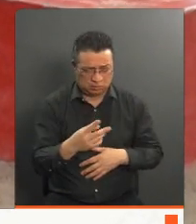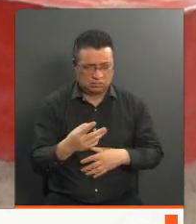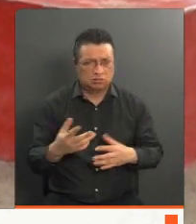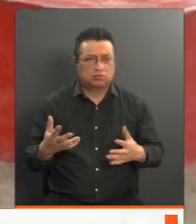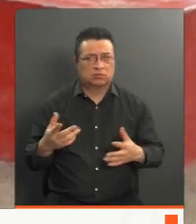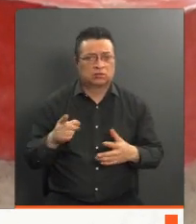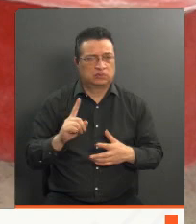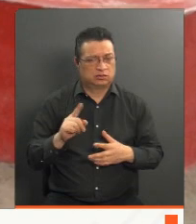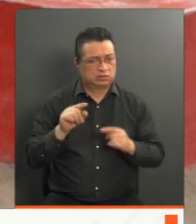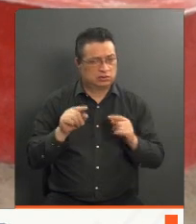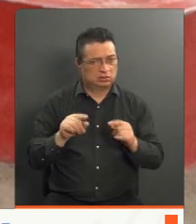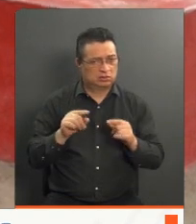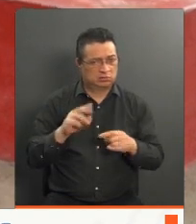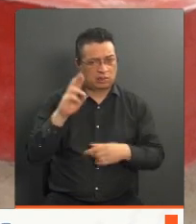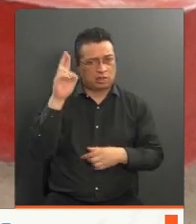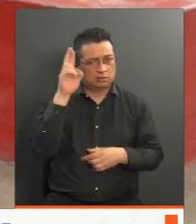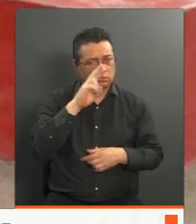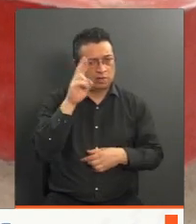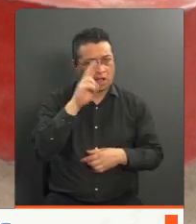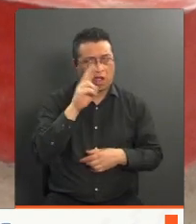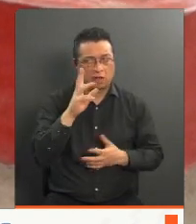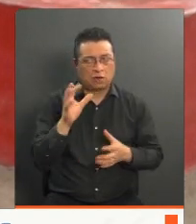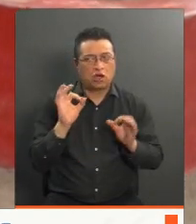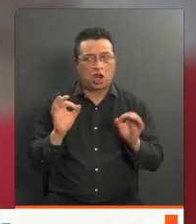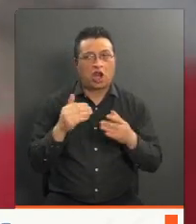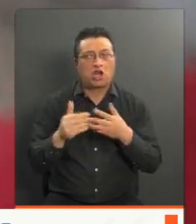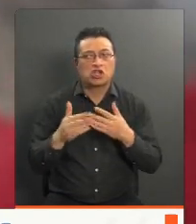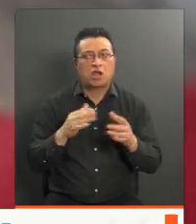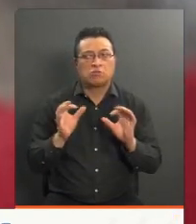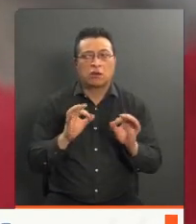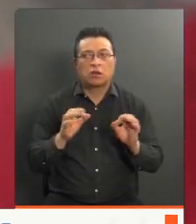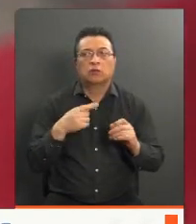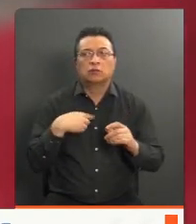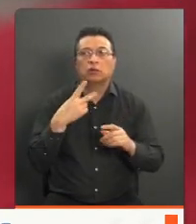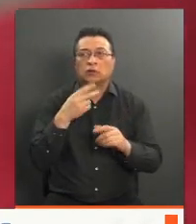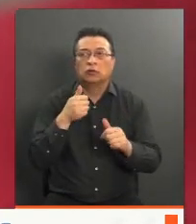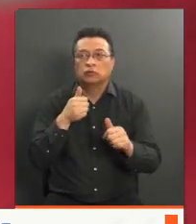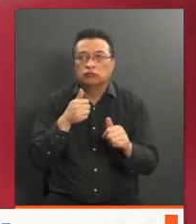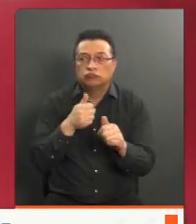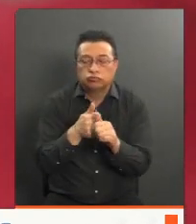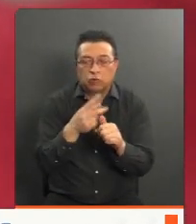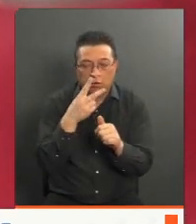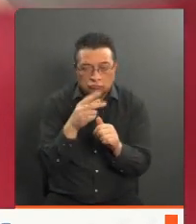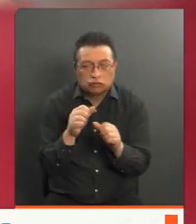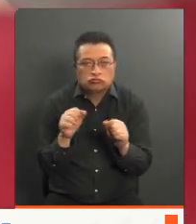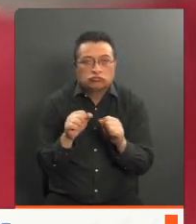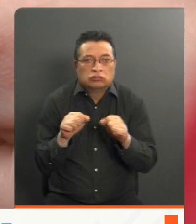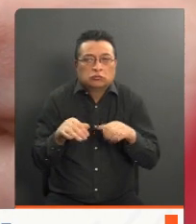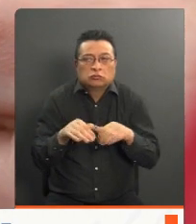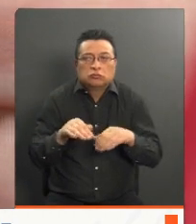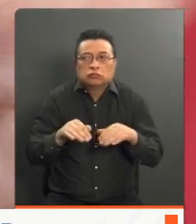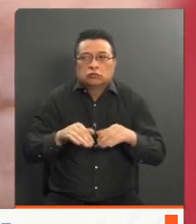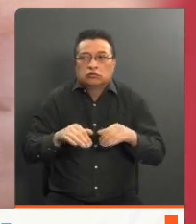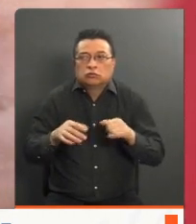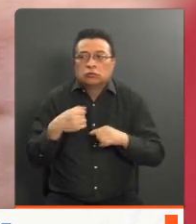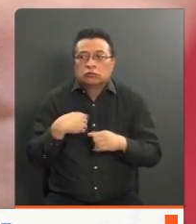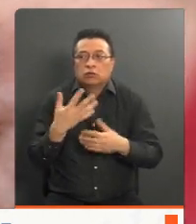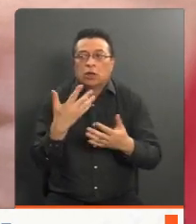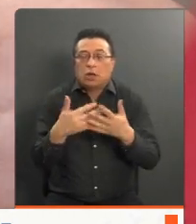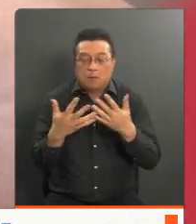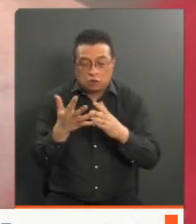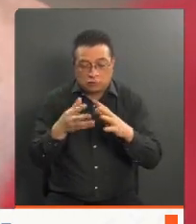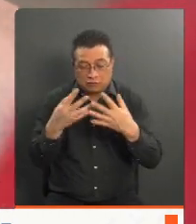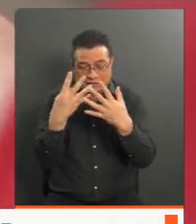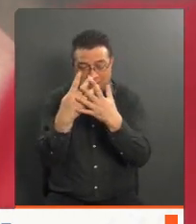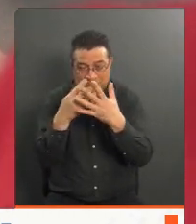no me parece muy común y me acerco a verlo bien y empezó a tiritar sacaba las manos de la jaula